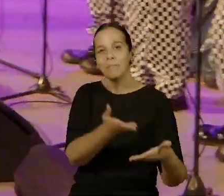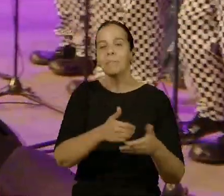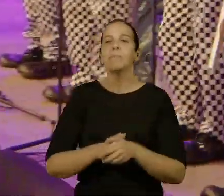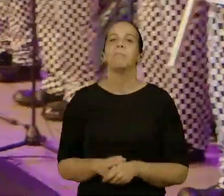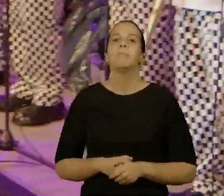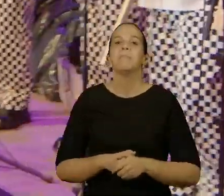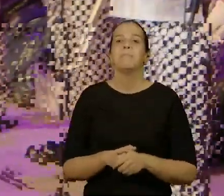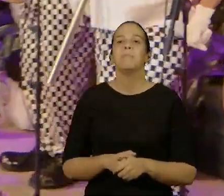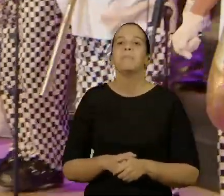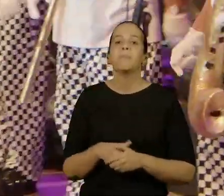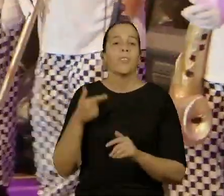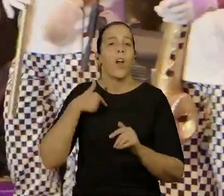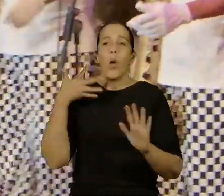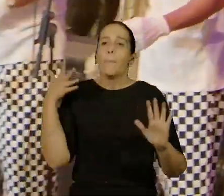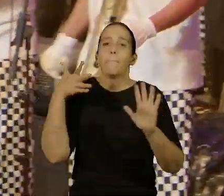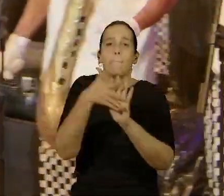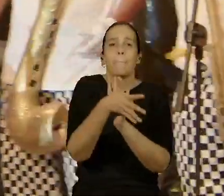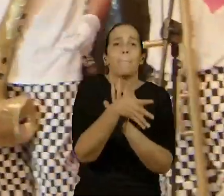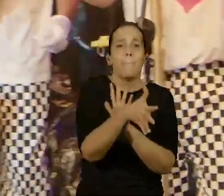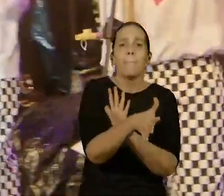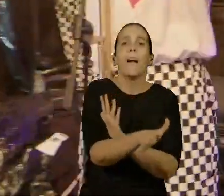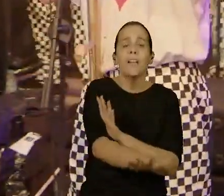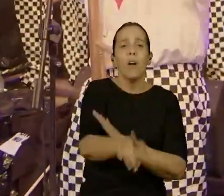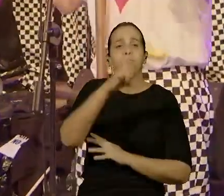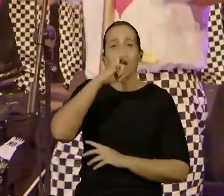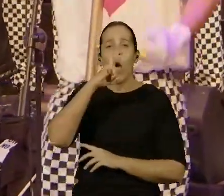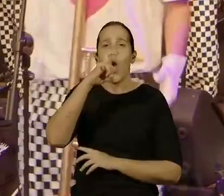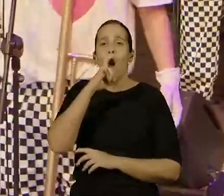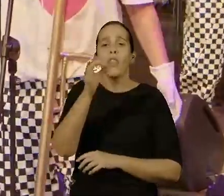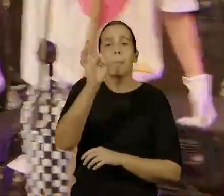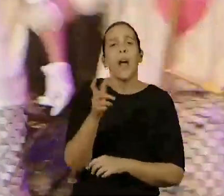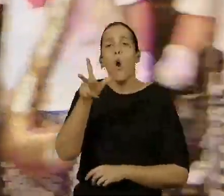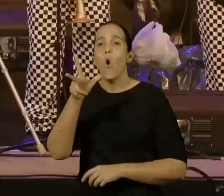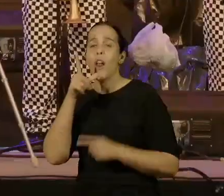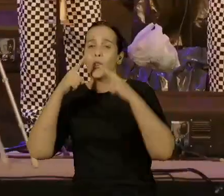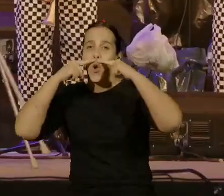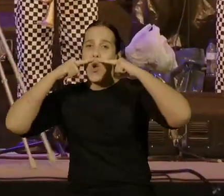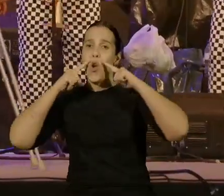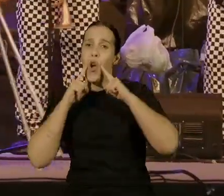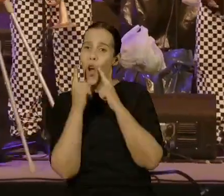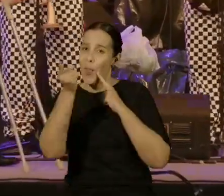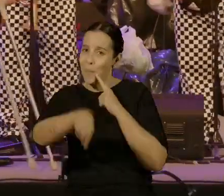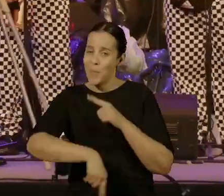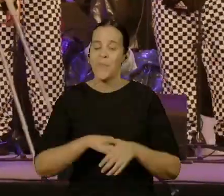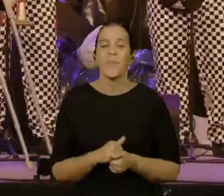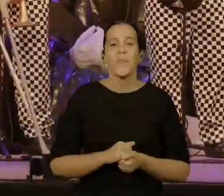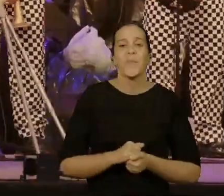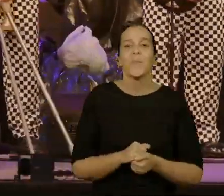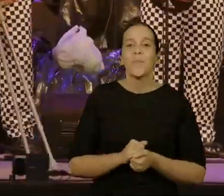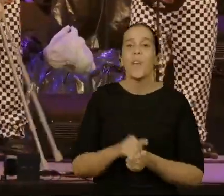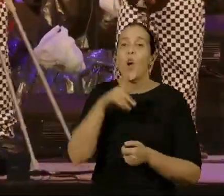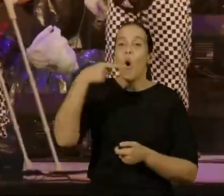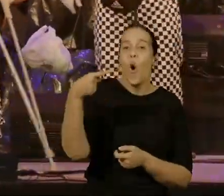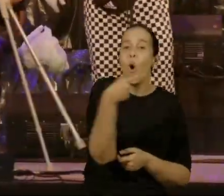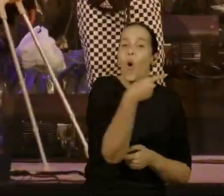Conmigo siempre fue Charlo, Horacio de Cantinflas mejor. Conmigo